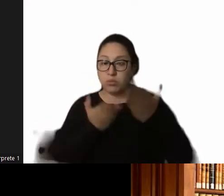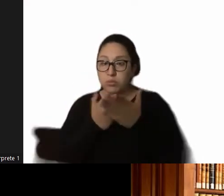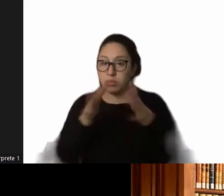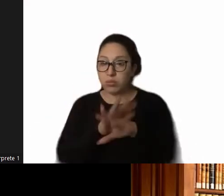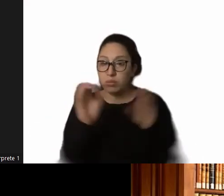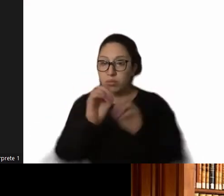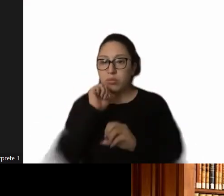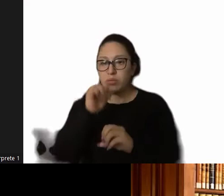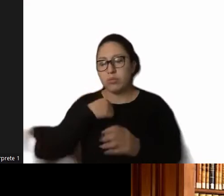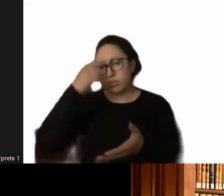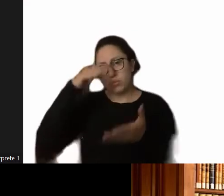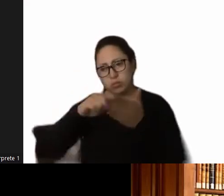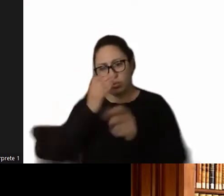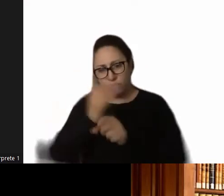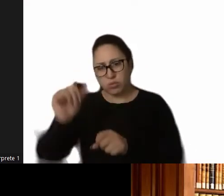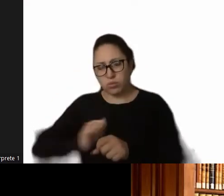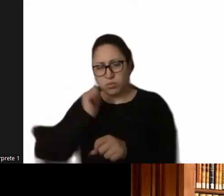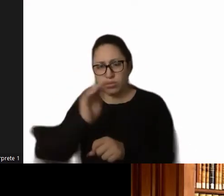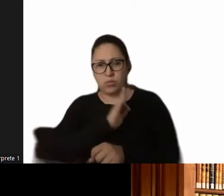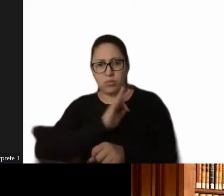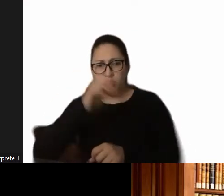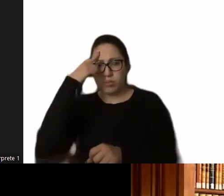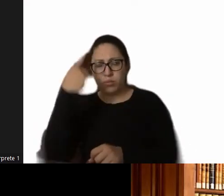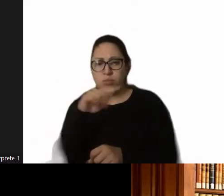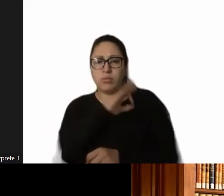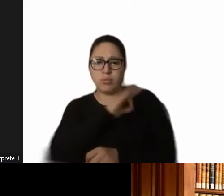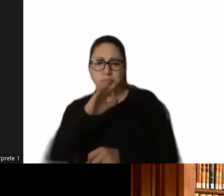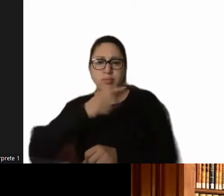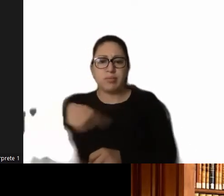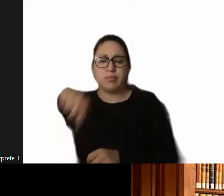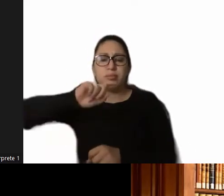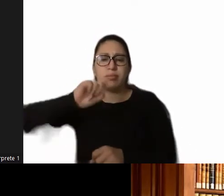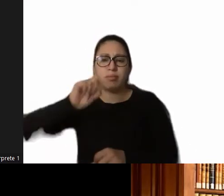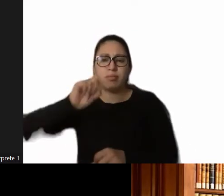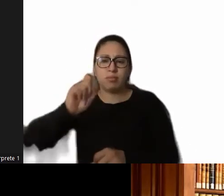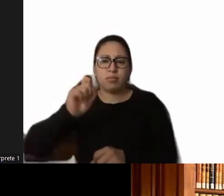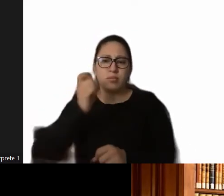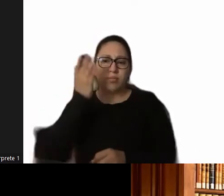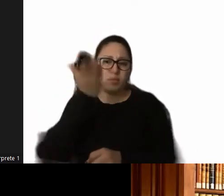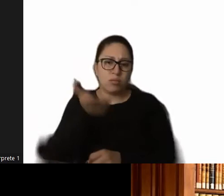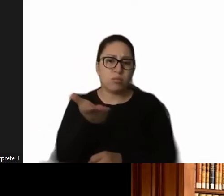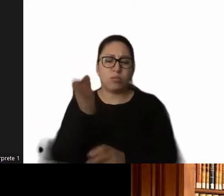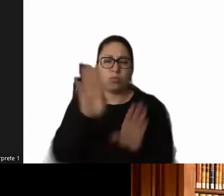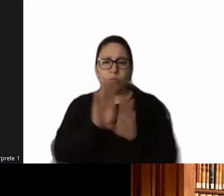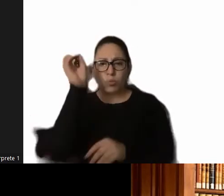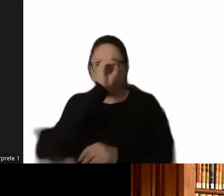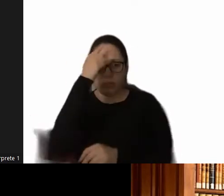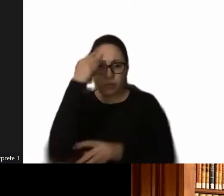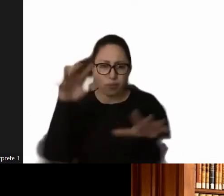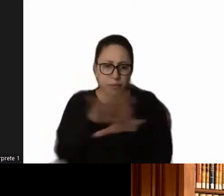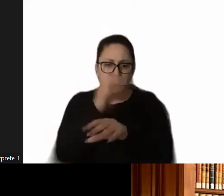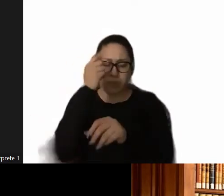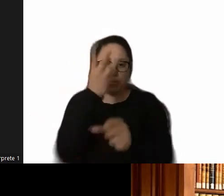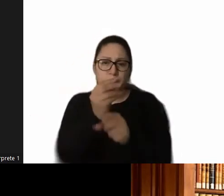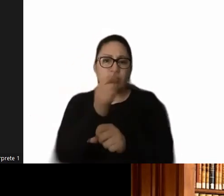que es el momento oportuno para hacer estos comentarios. Porque si es un dictamen que